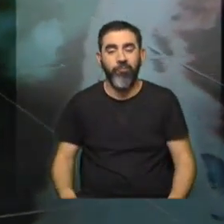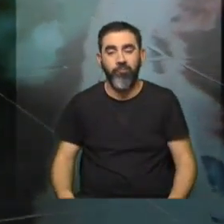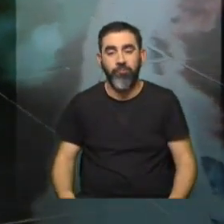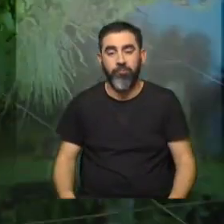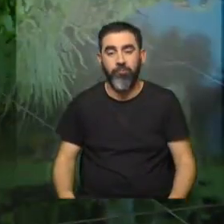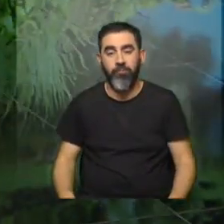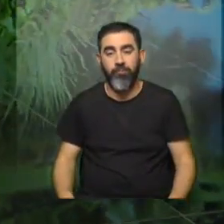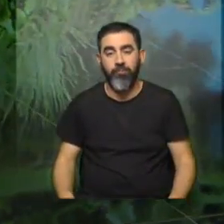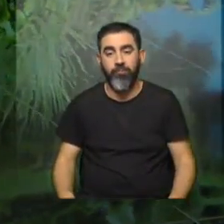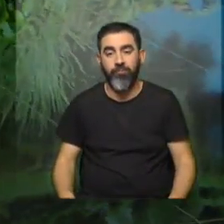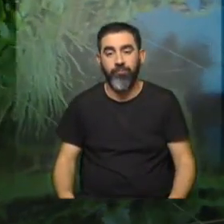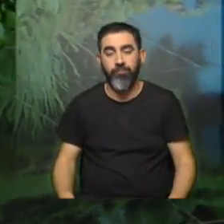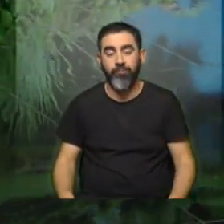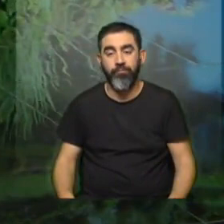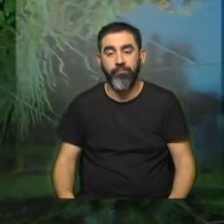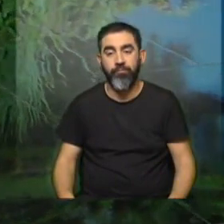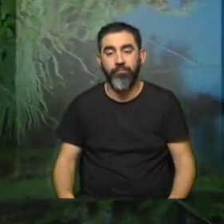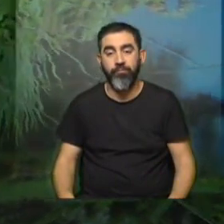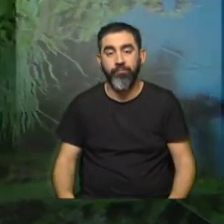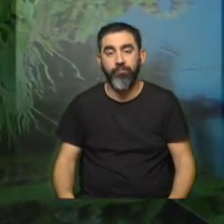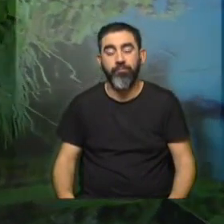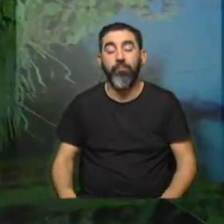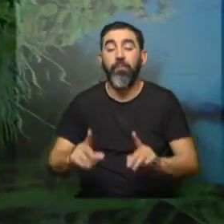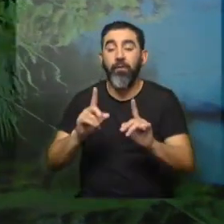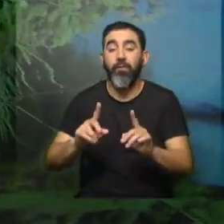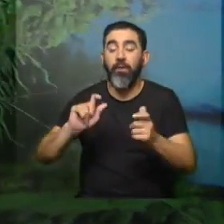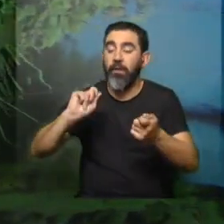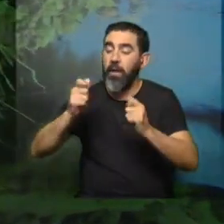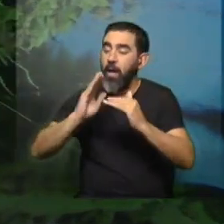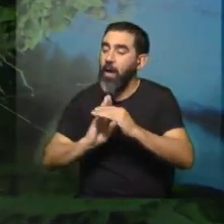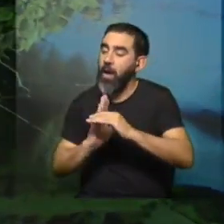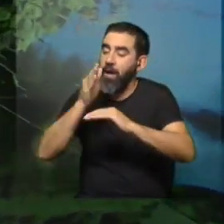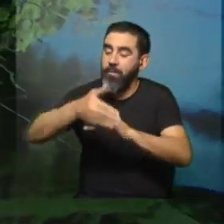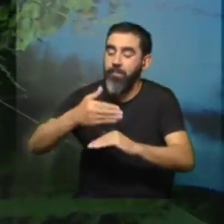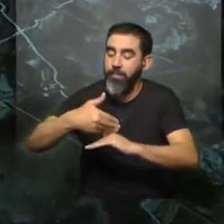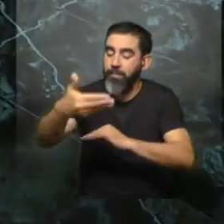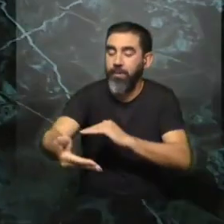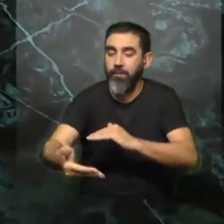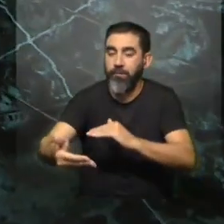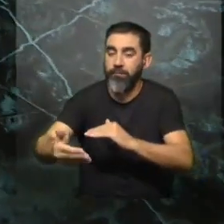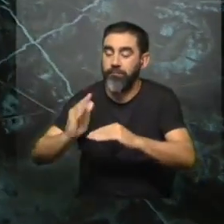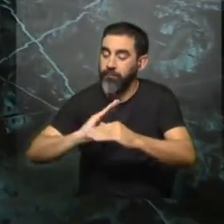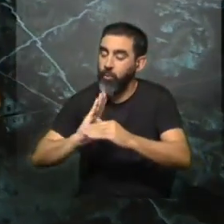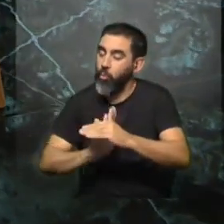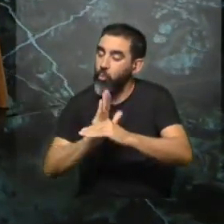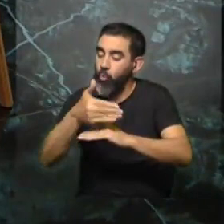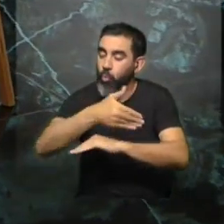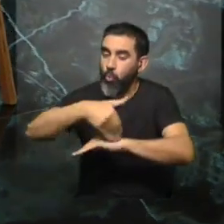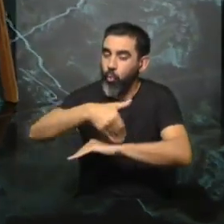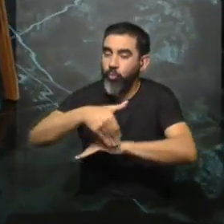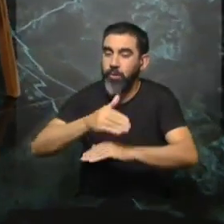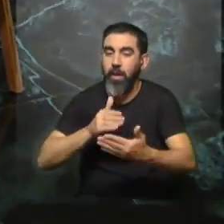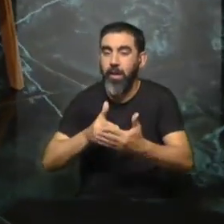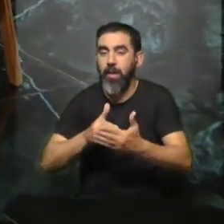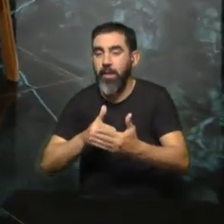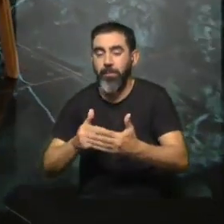hecho, como decía aquel poeta Jim Morrison, hay que pasar al otro lado, ¿no? Hay que romper para pasar al otro lado. Exacto. Y no me puedo cantar